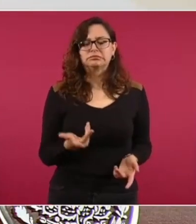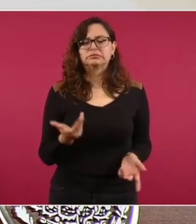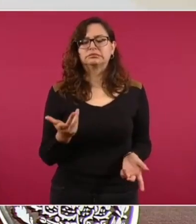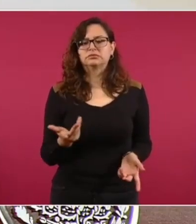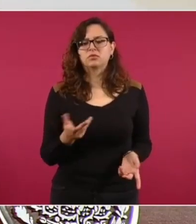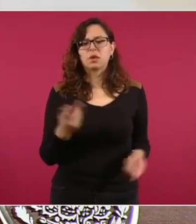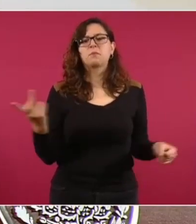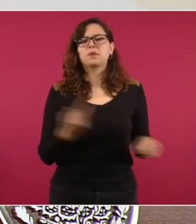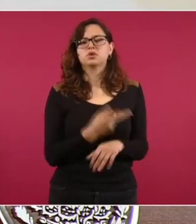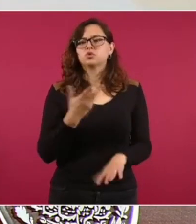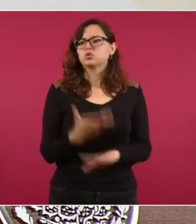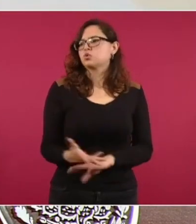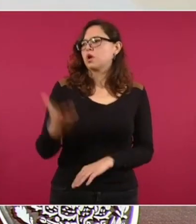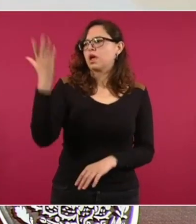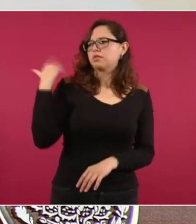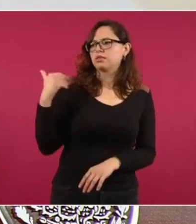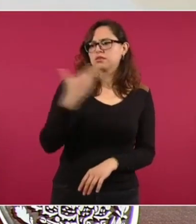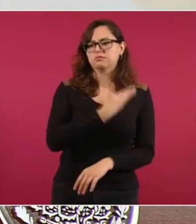Calderón,